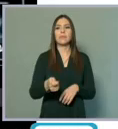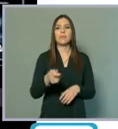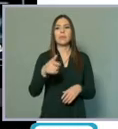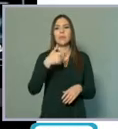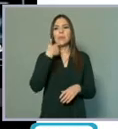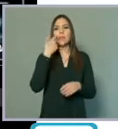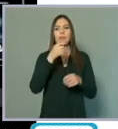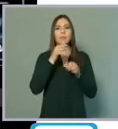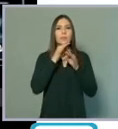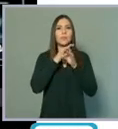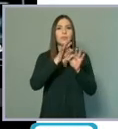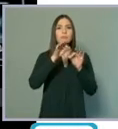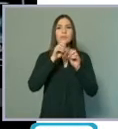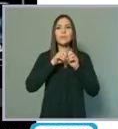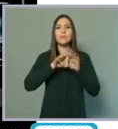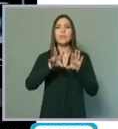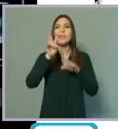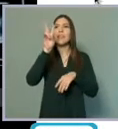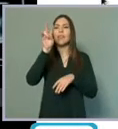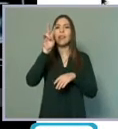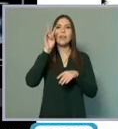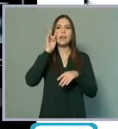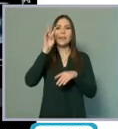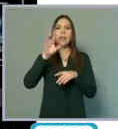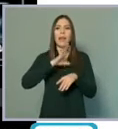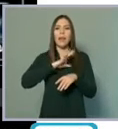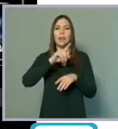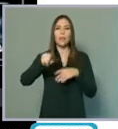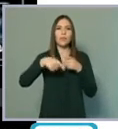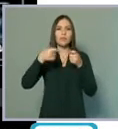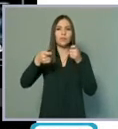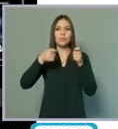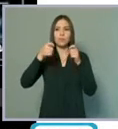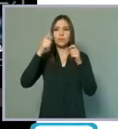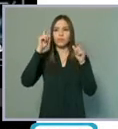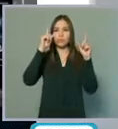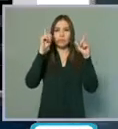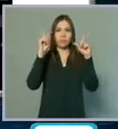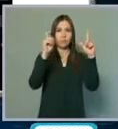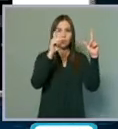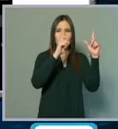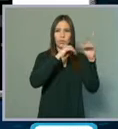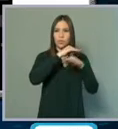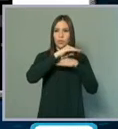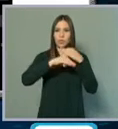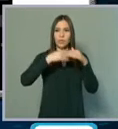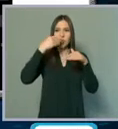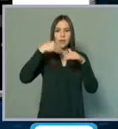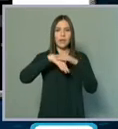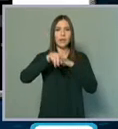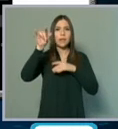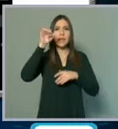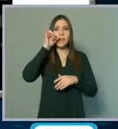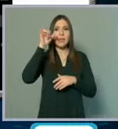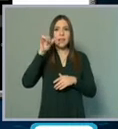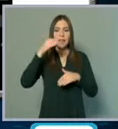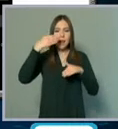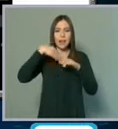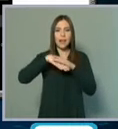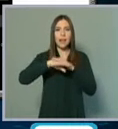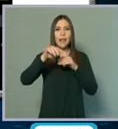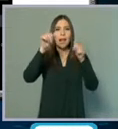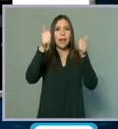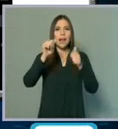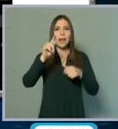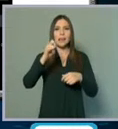la transmisión televisiva y de cuartos de control en un cuarto de control en una galería de arte en Italia y un conjunto